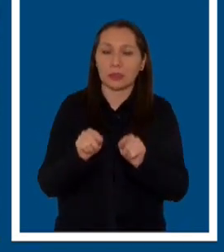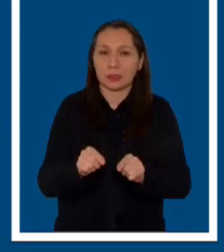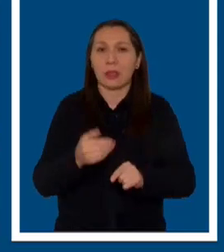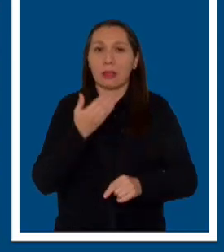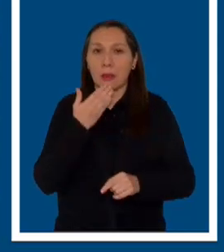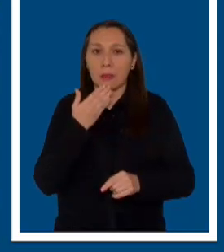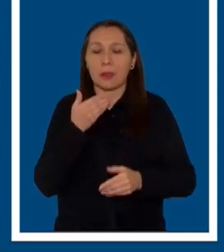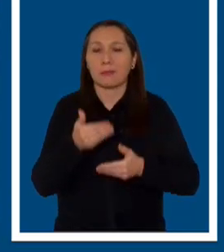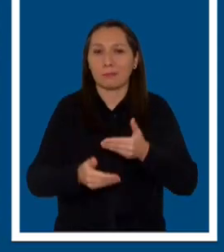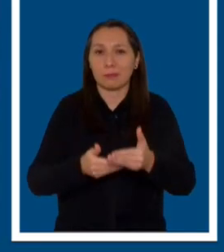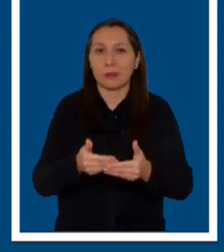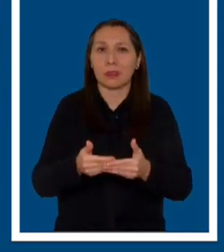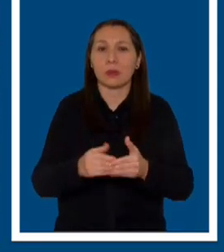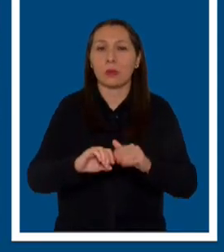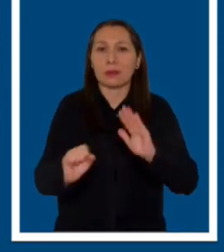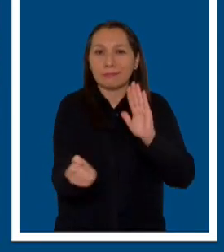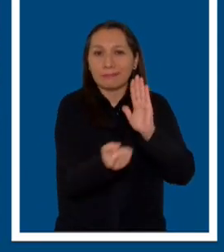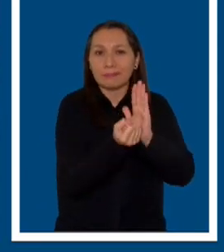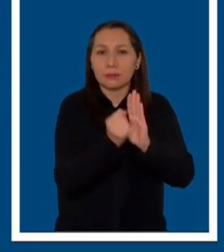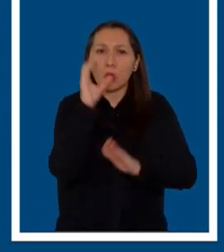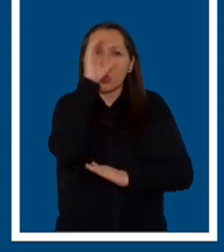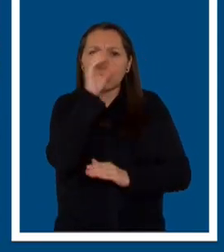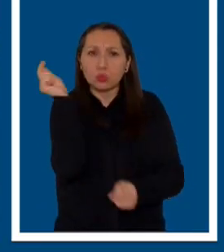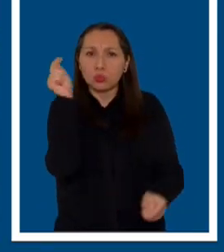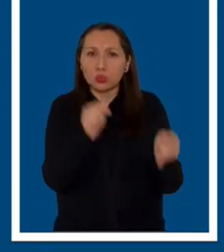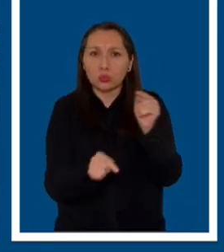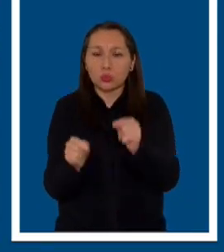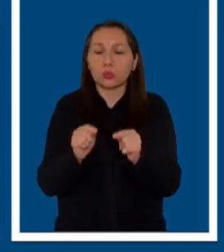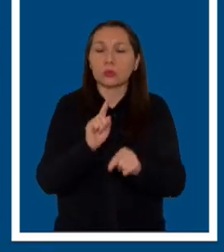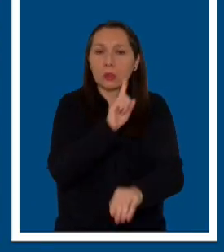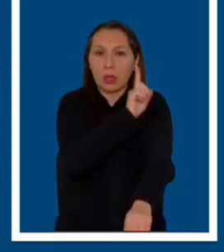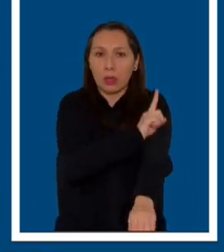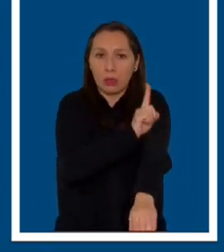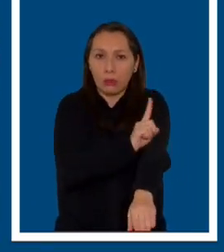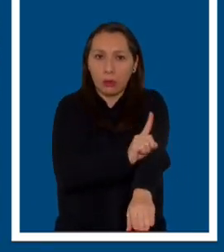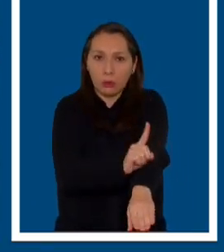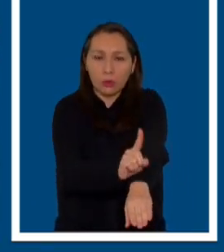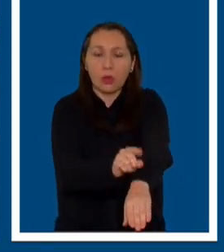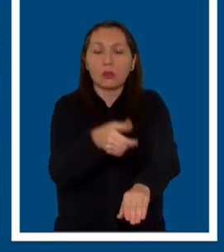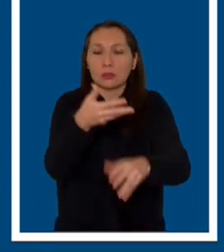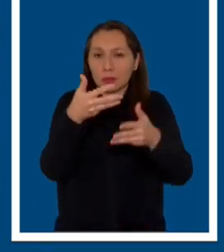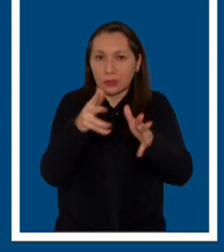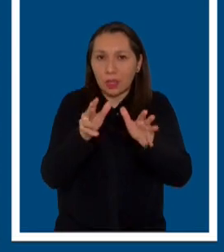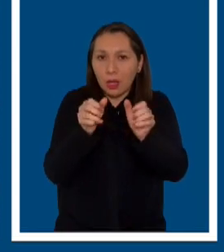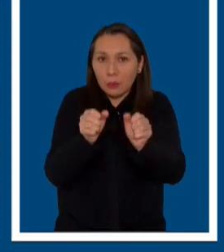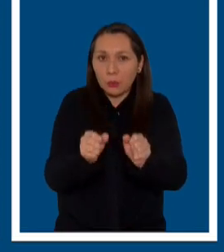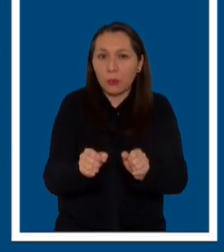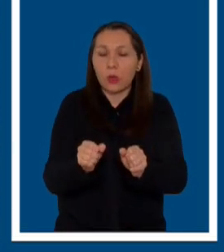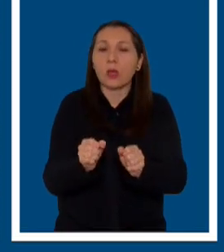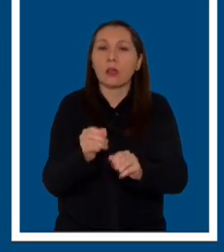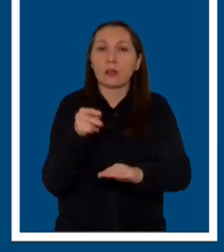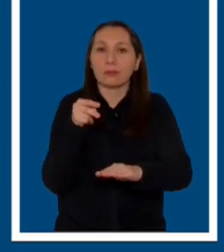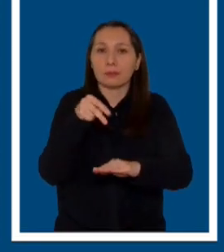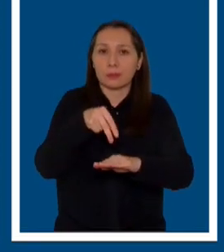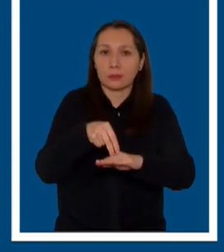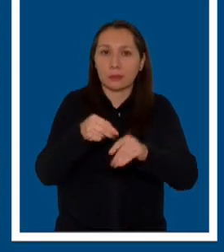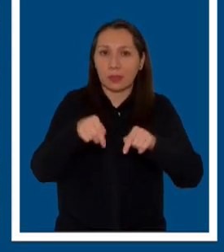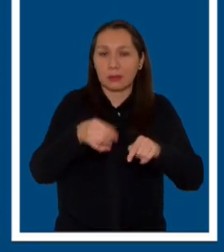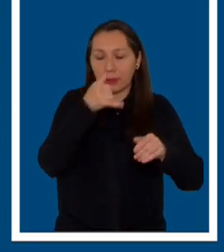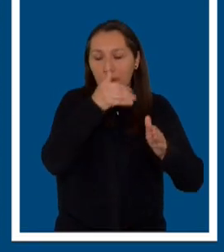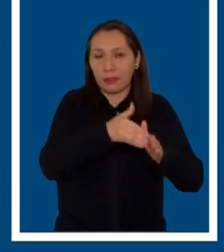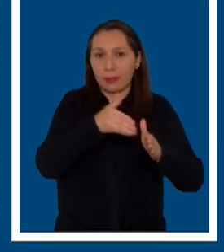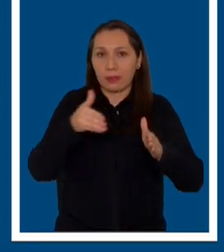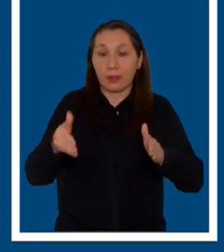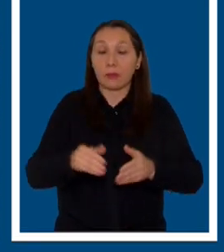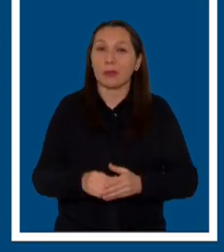de el sello turístico que se ha ido instalando en cada una de las regiones donde ya hemos podido tener presencia durante este periodo